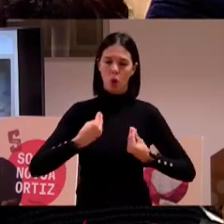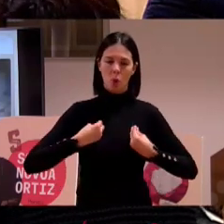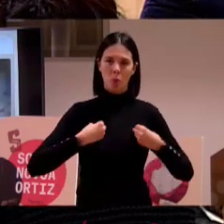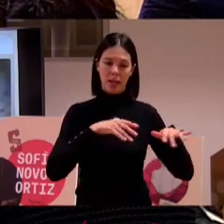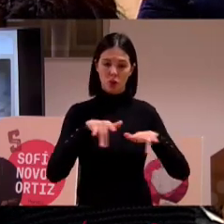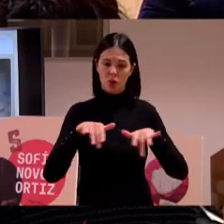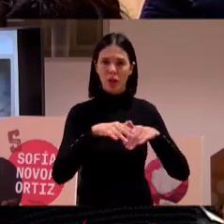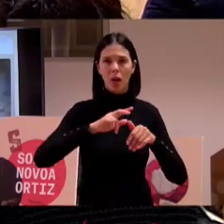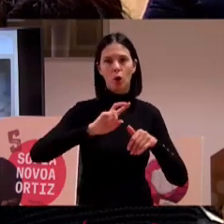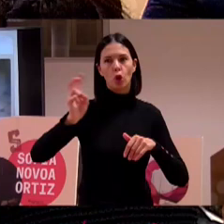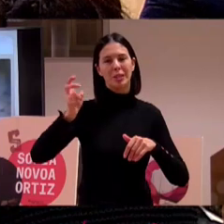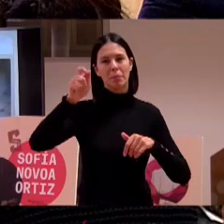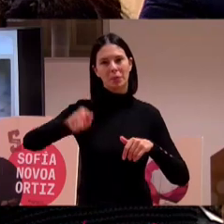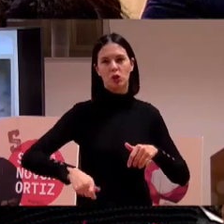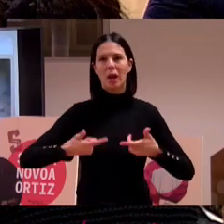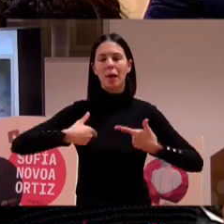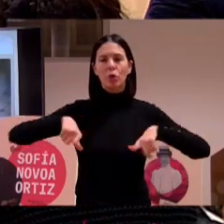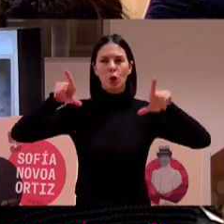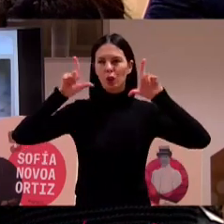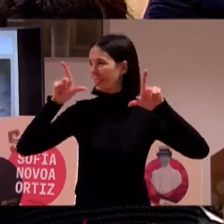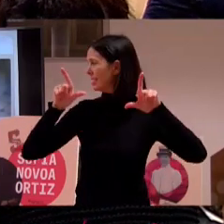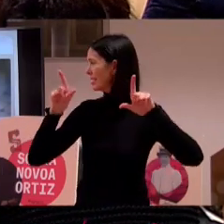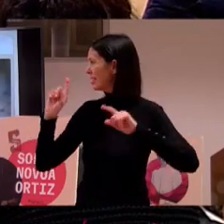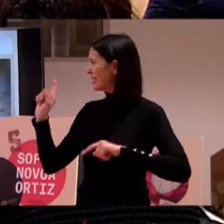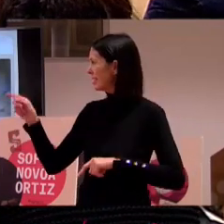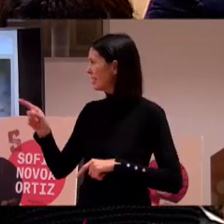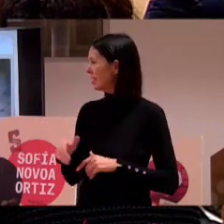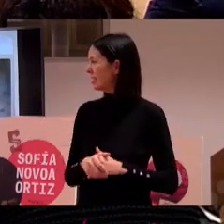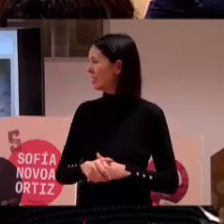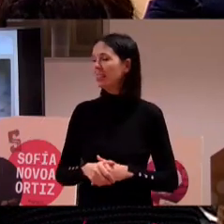das protagonistas desta colección e que a temos aquí, que é